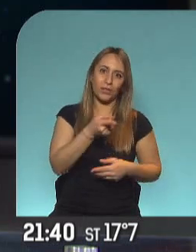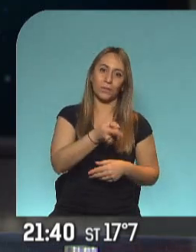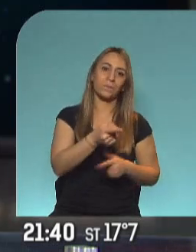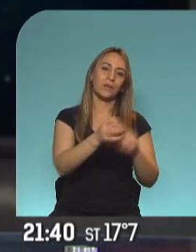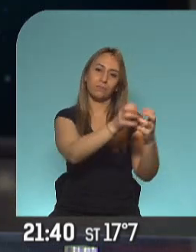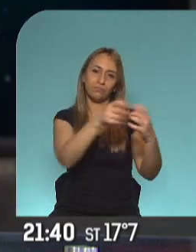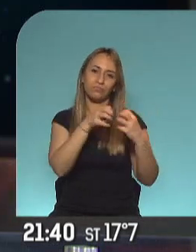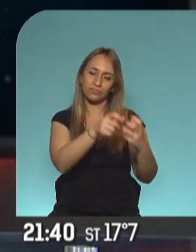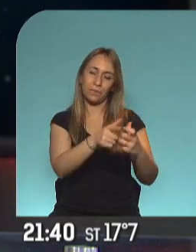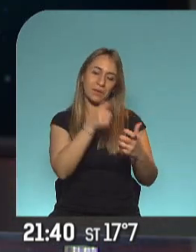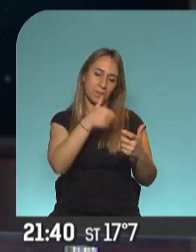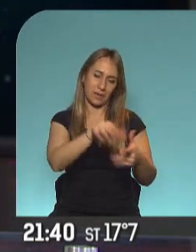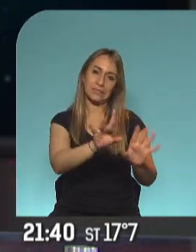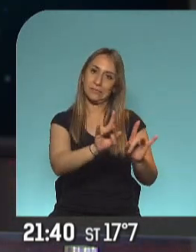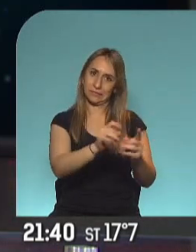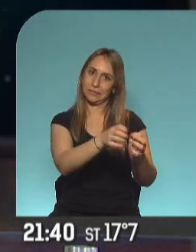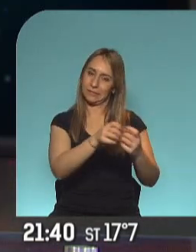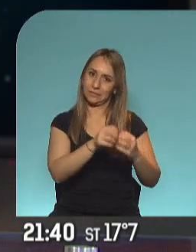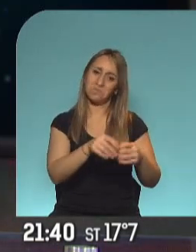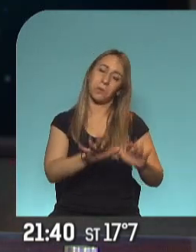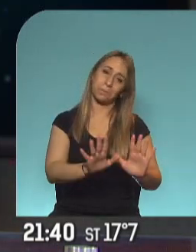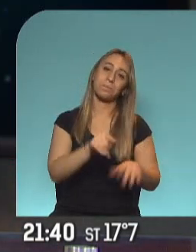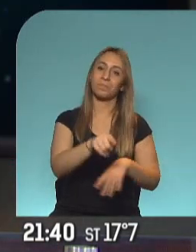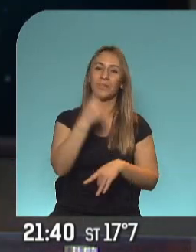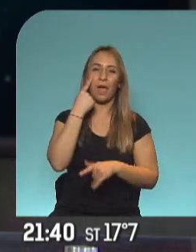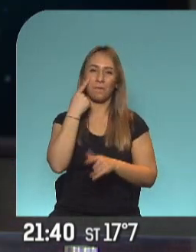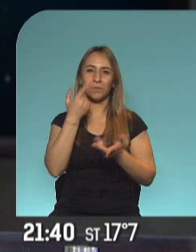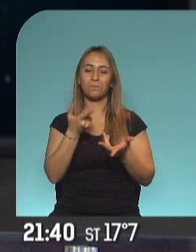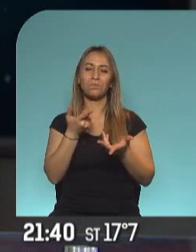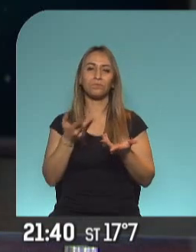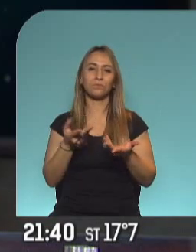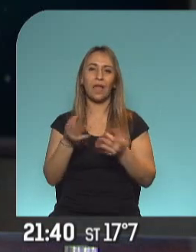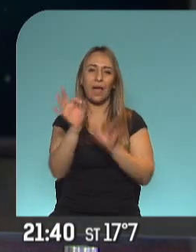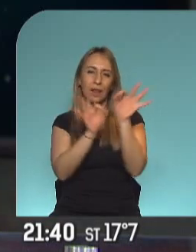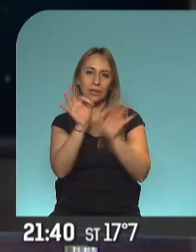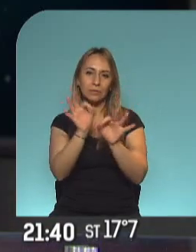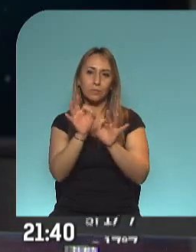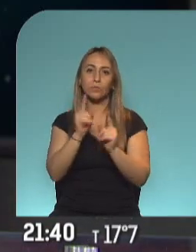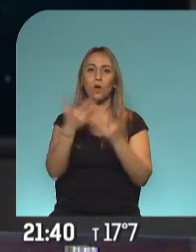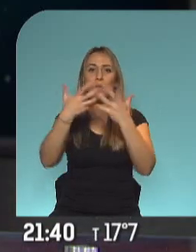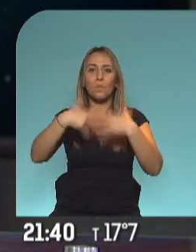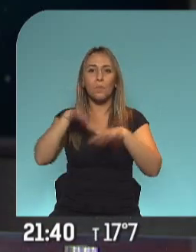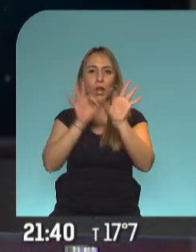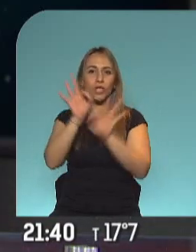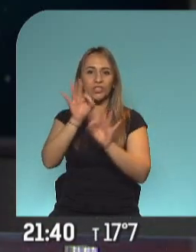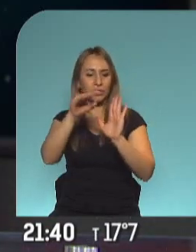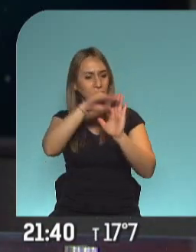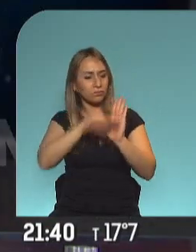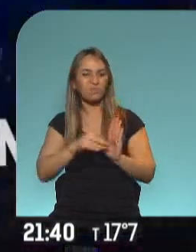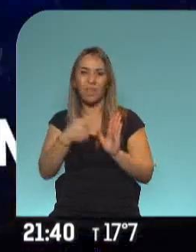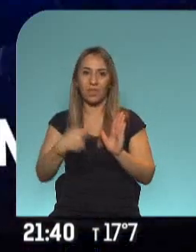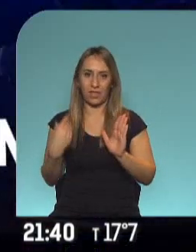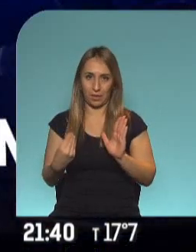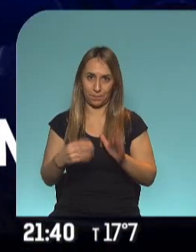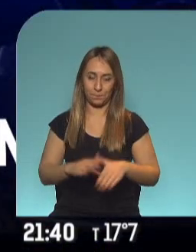se avecina compleja. Pero si querés vamos a empezar a repasar brevemente en qué consiste este proyecto. Bien, sí, es